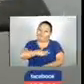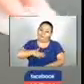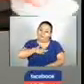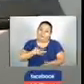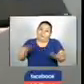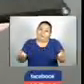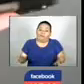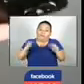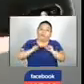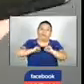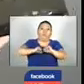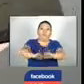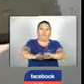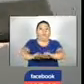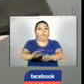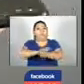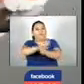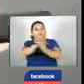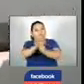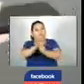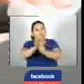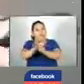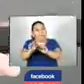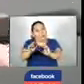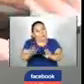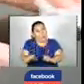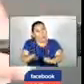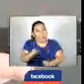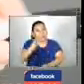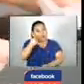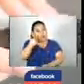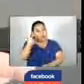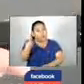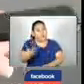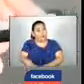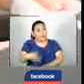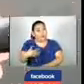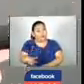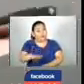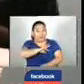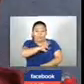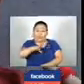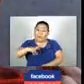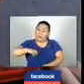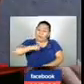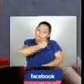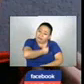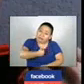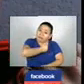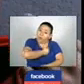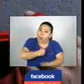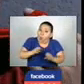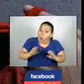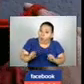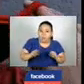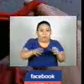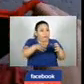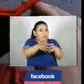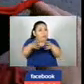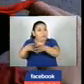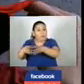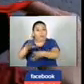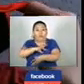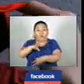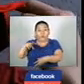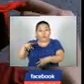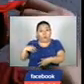la batalla contra esta enfermedad que se puede convertir en algo muy serio y golpear a una familia o a muchas familias si todos